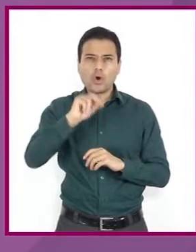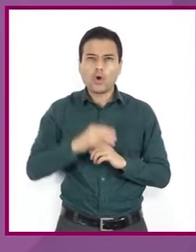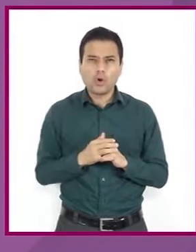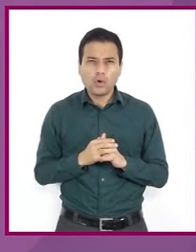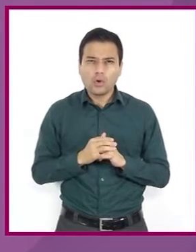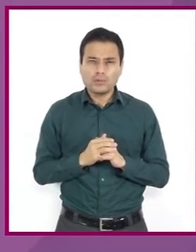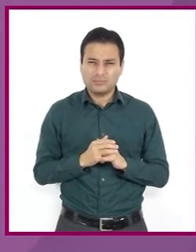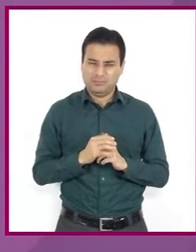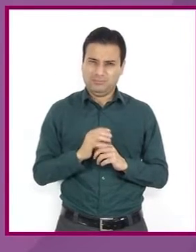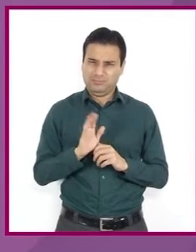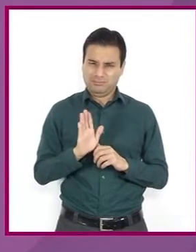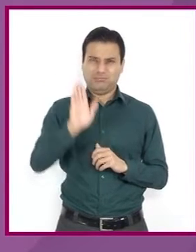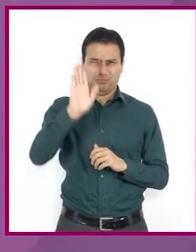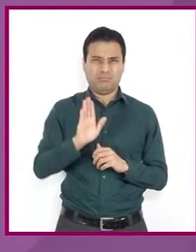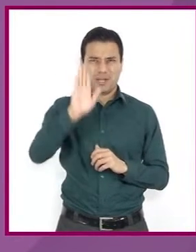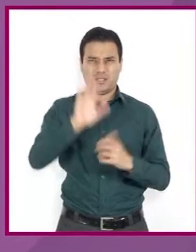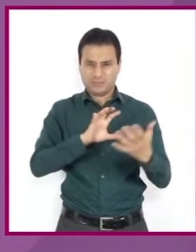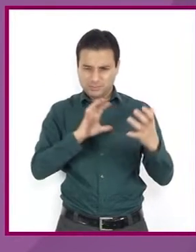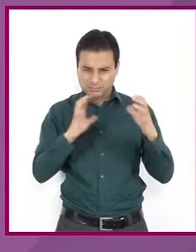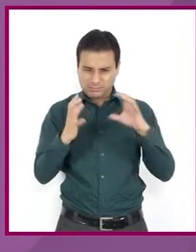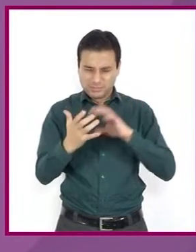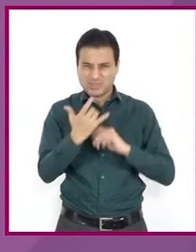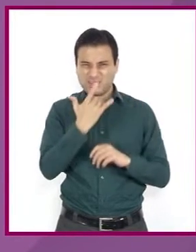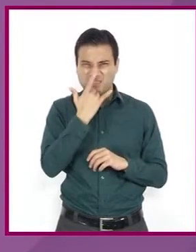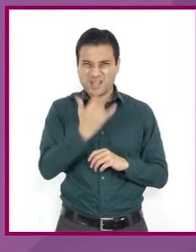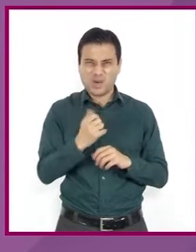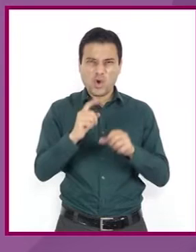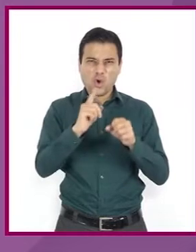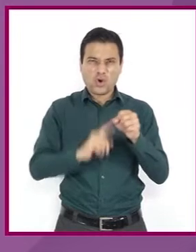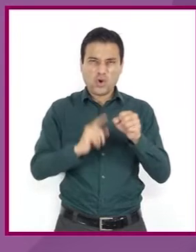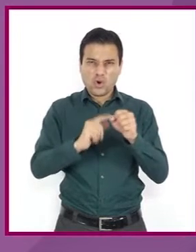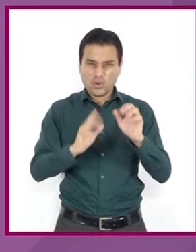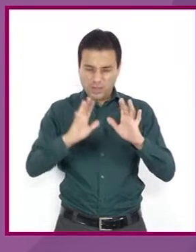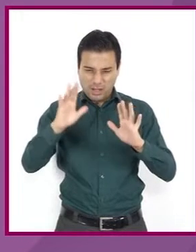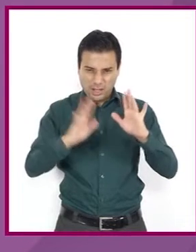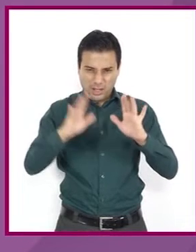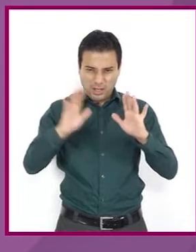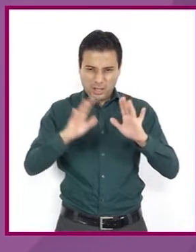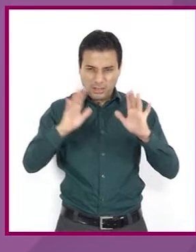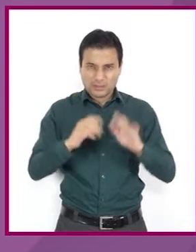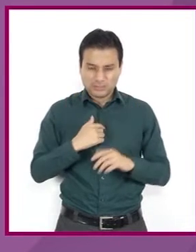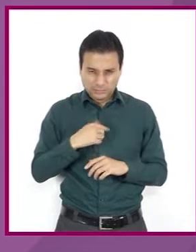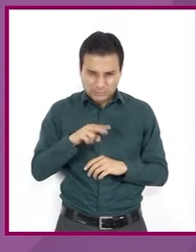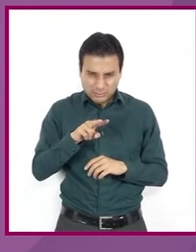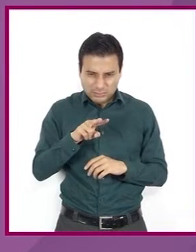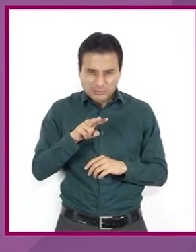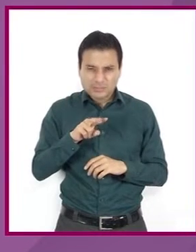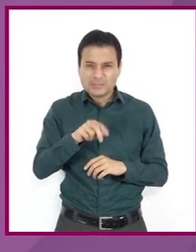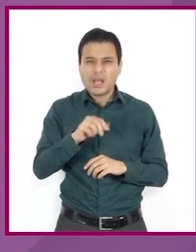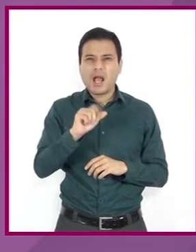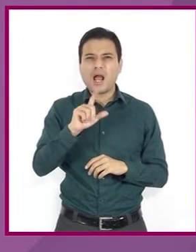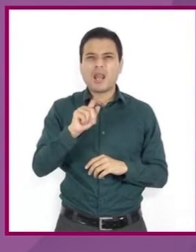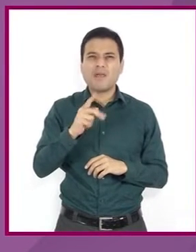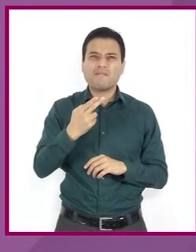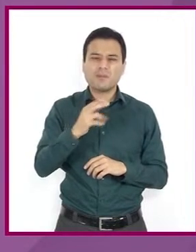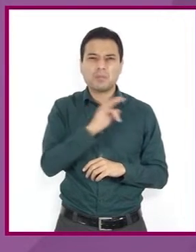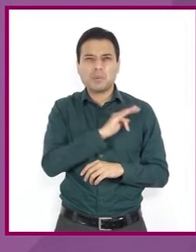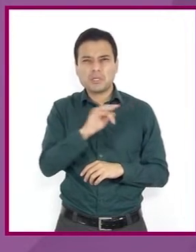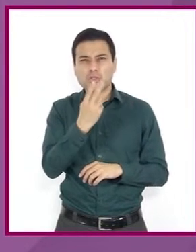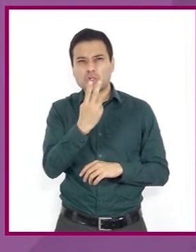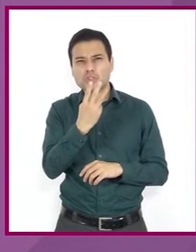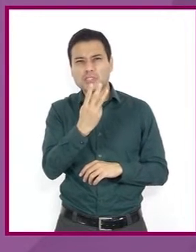movimiento era una ilusión producida por los vertiginosos espectáculos que encerraba. El diámetro del Aleph sería de 2 o 3